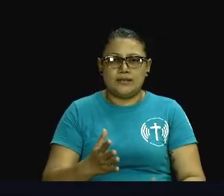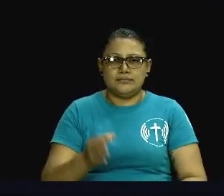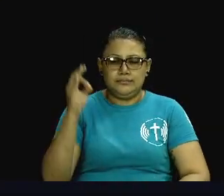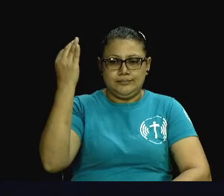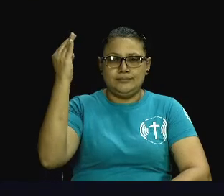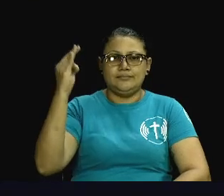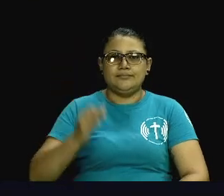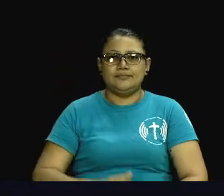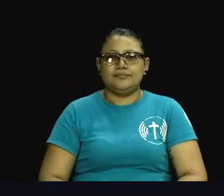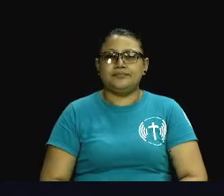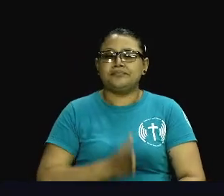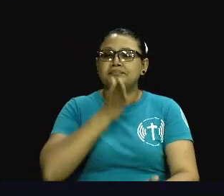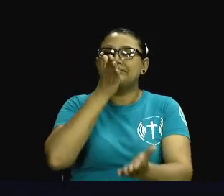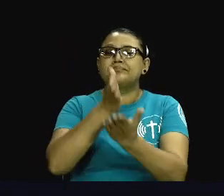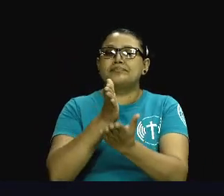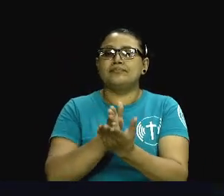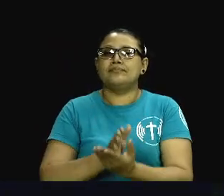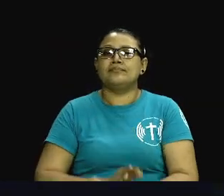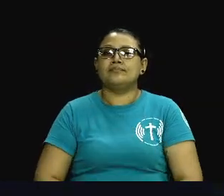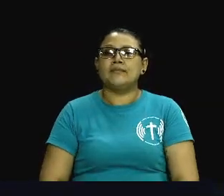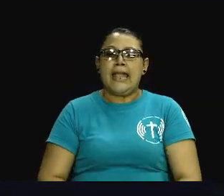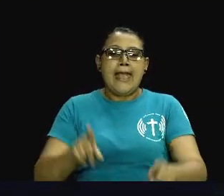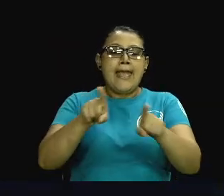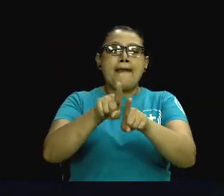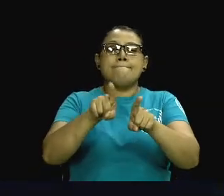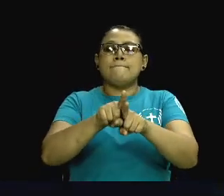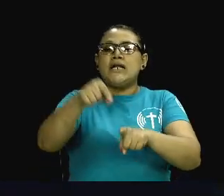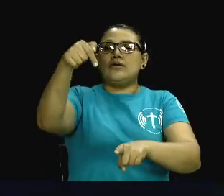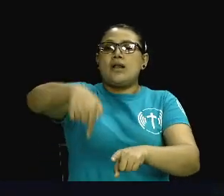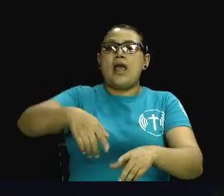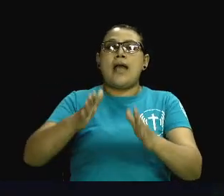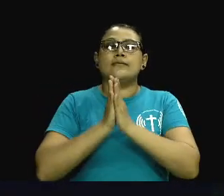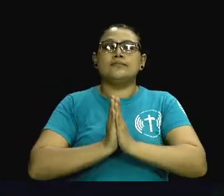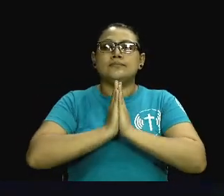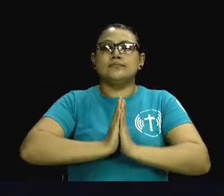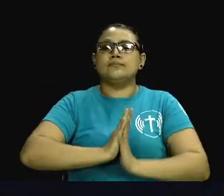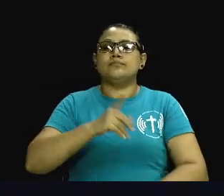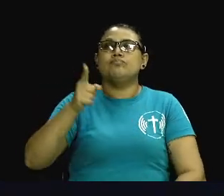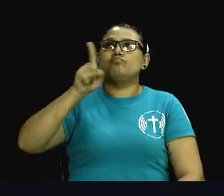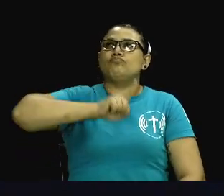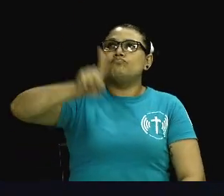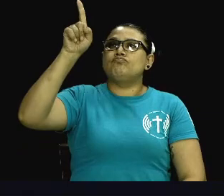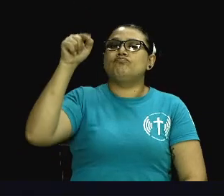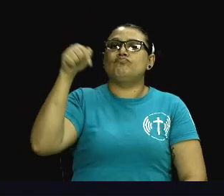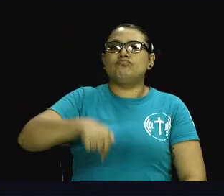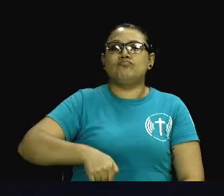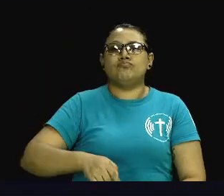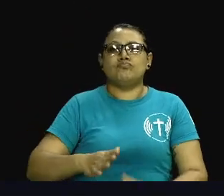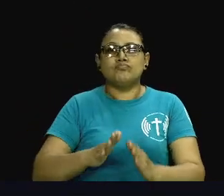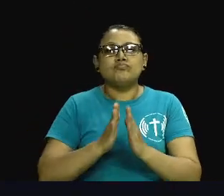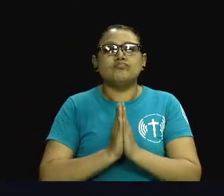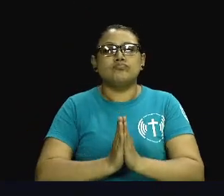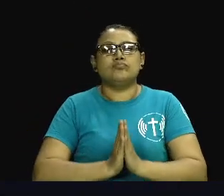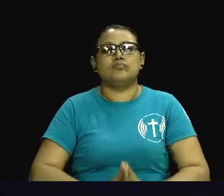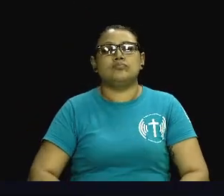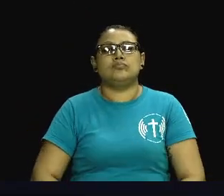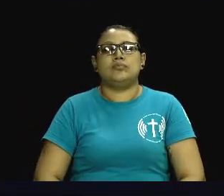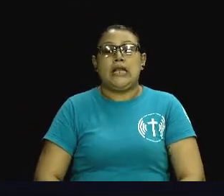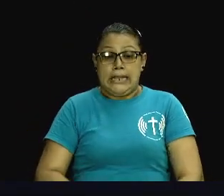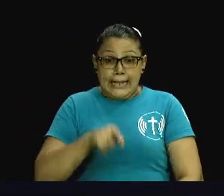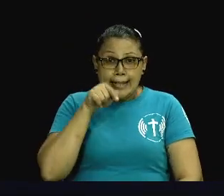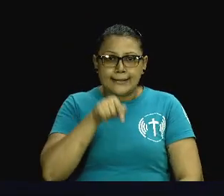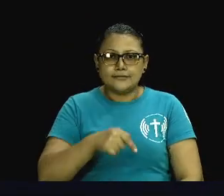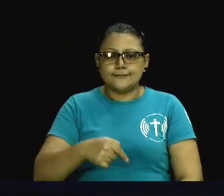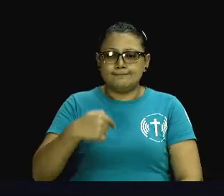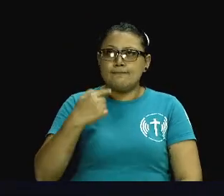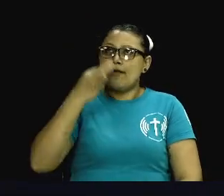todo mi compañero que van aquí vamos a orar porque aquí estadios usted cree que la gente no se lo va a agradecer es es orar con la